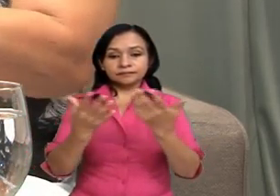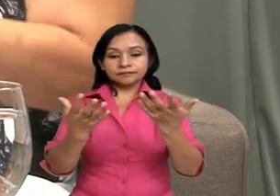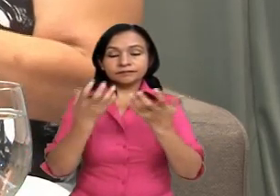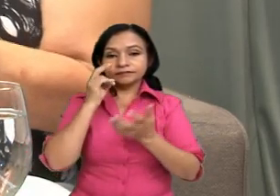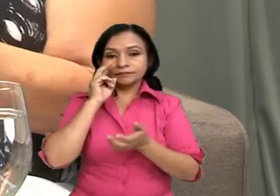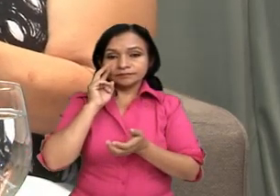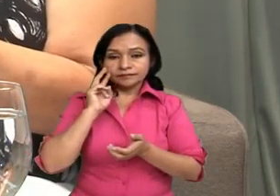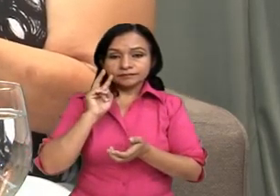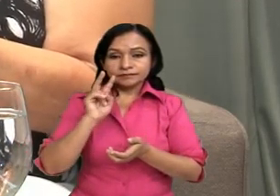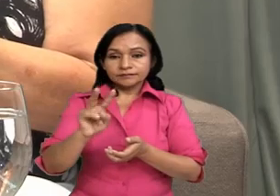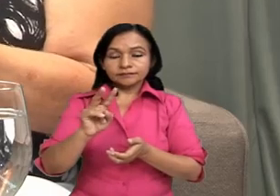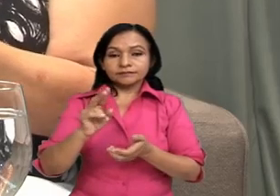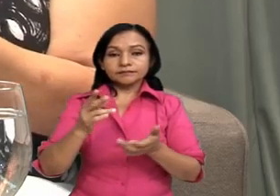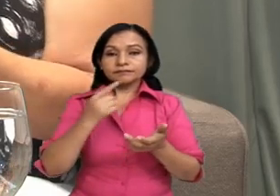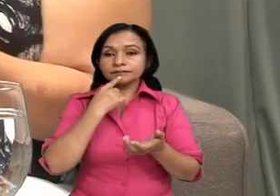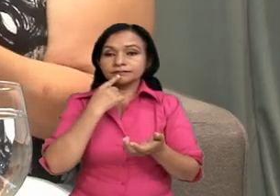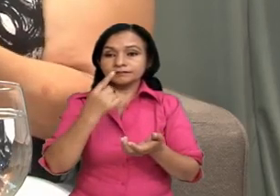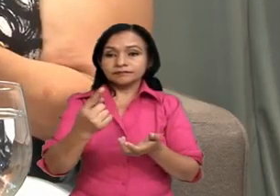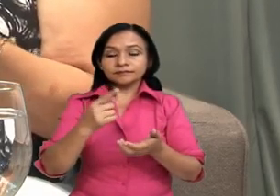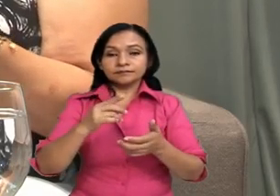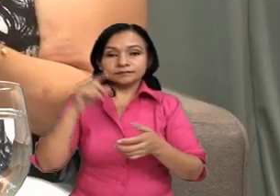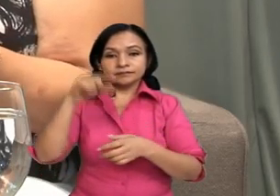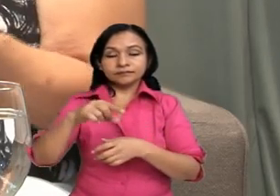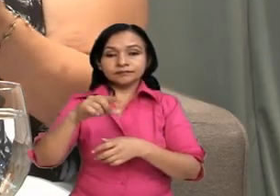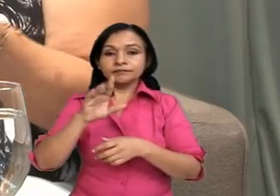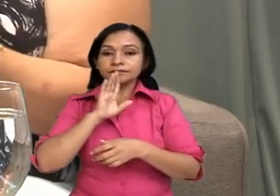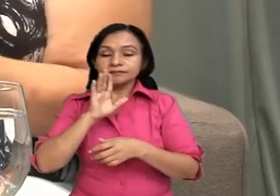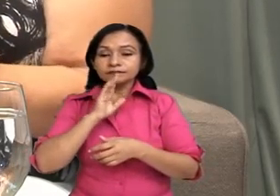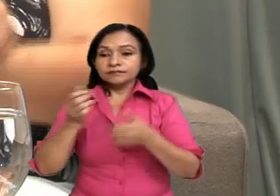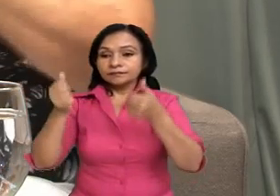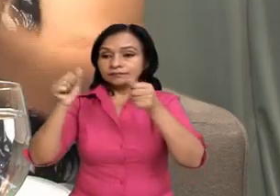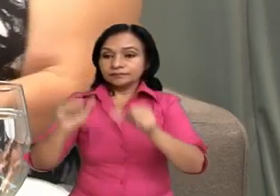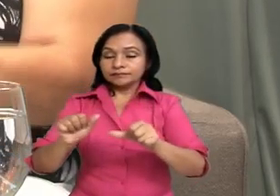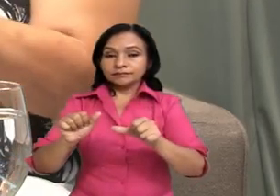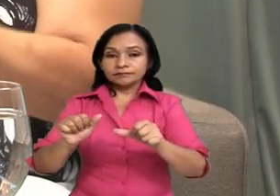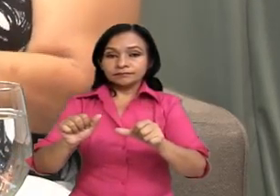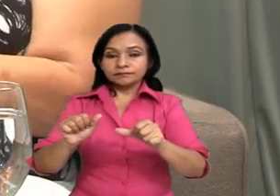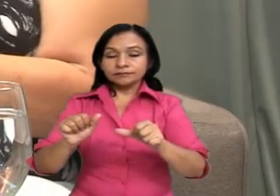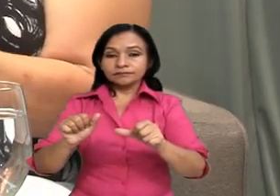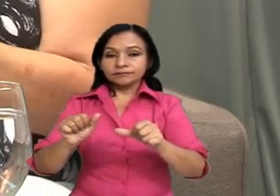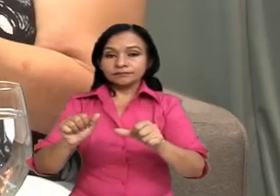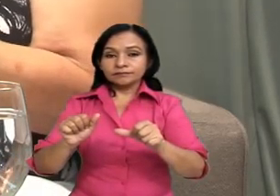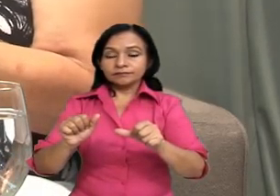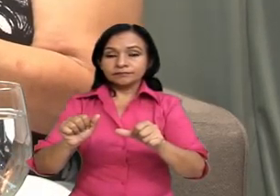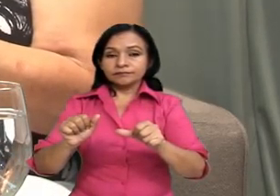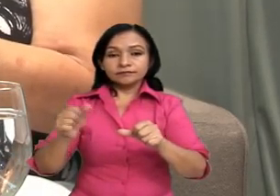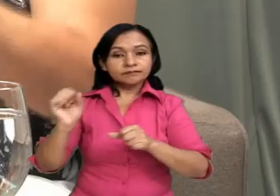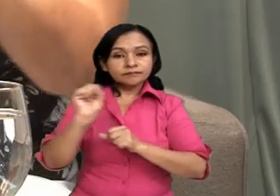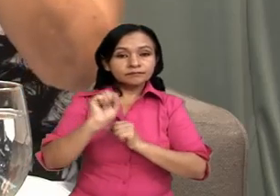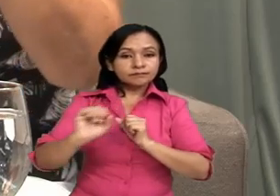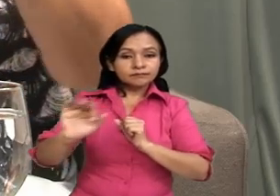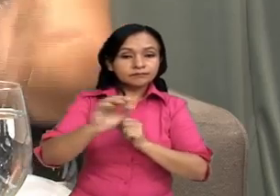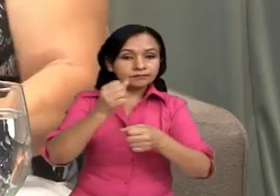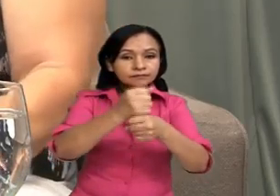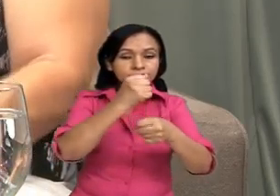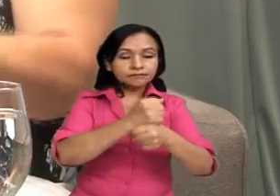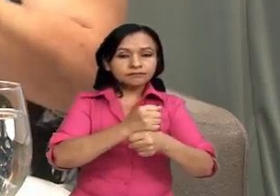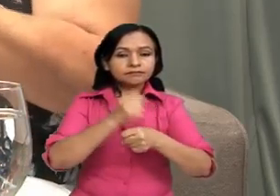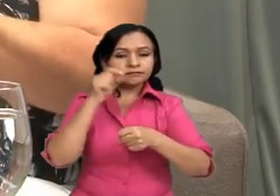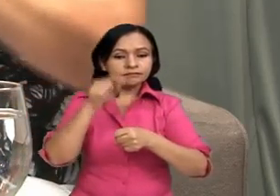vemos. Entonces nosotros decimos, hoy negociamos un convenio colectivo, están las reivindicaciones sociales, ahí